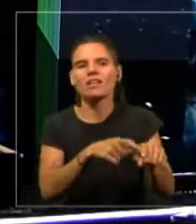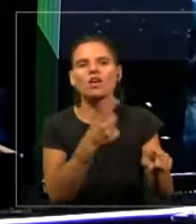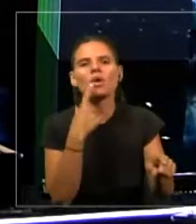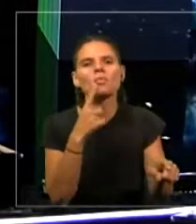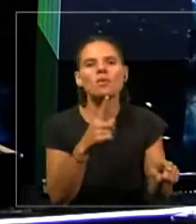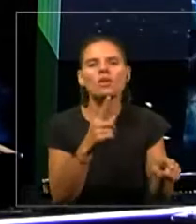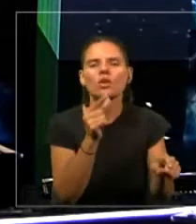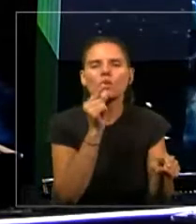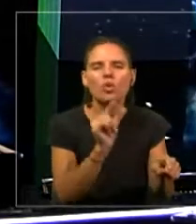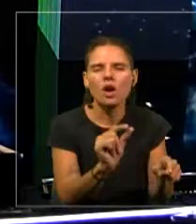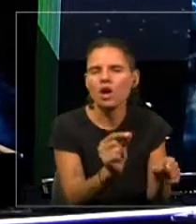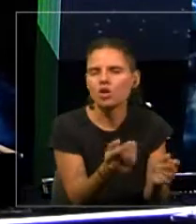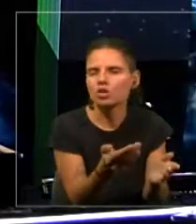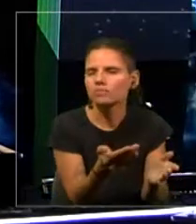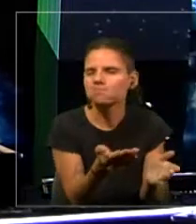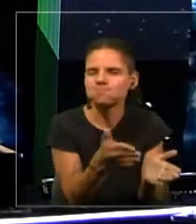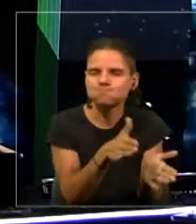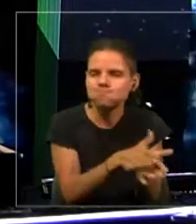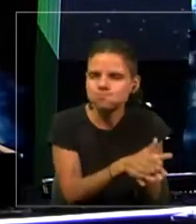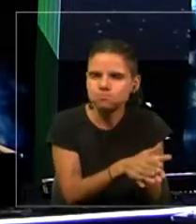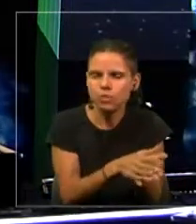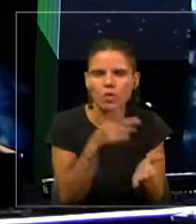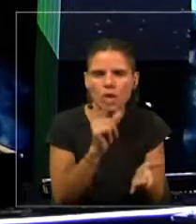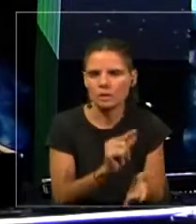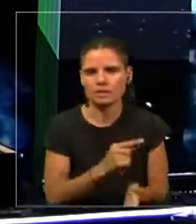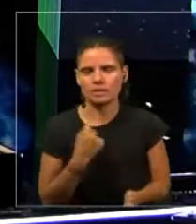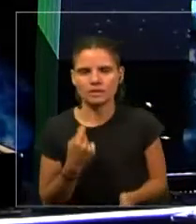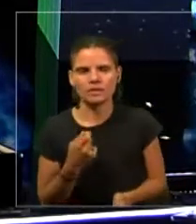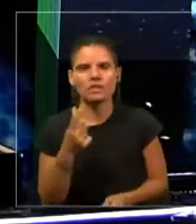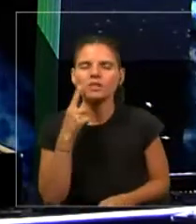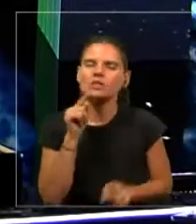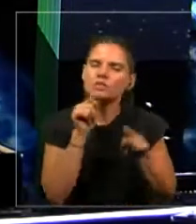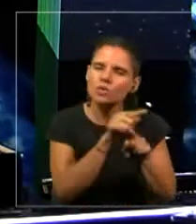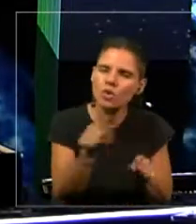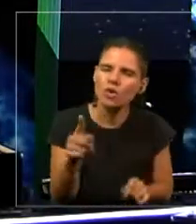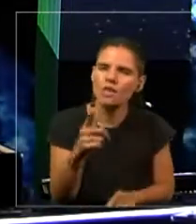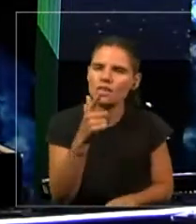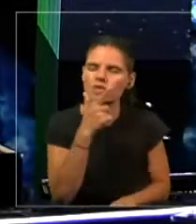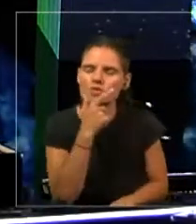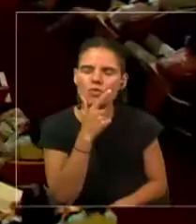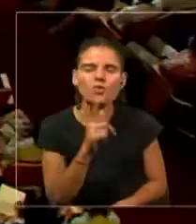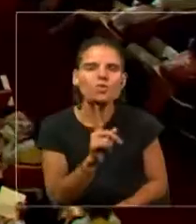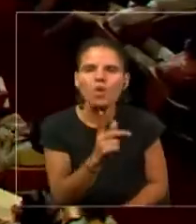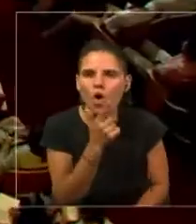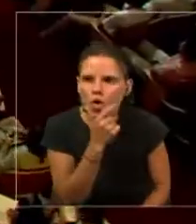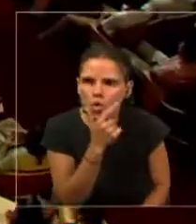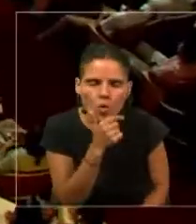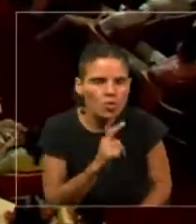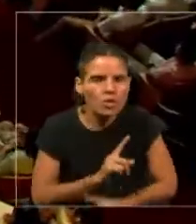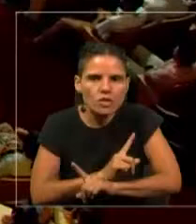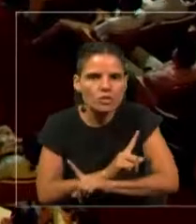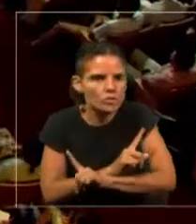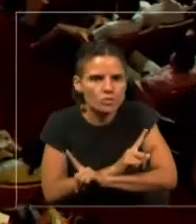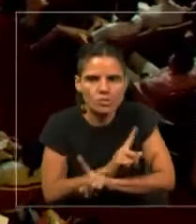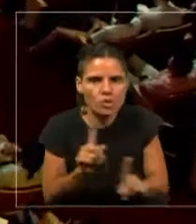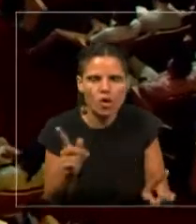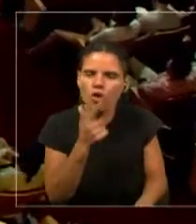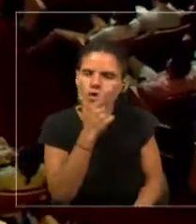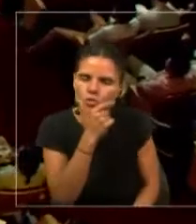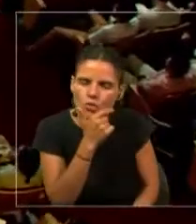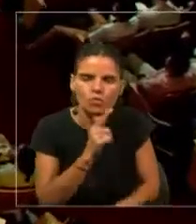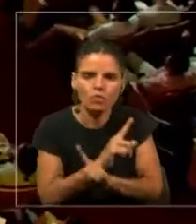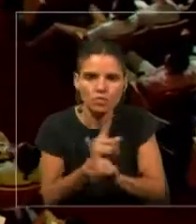duden, parezco sacerdote aquí, me siento como un evangelista de la... No duden, por favor, no duden. Si hay